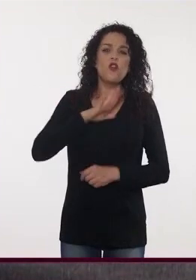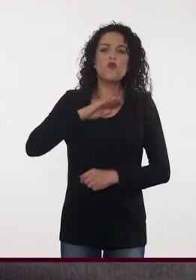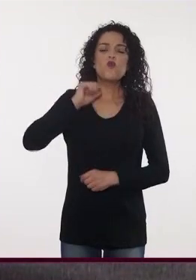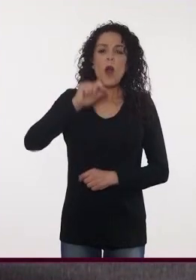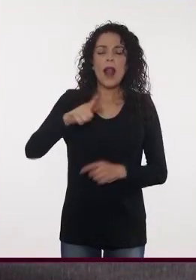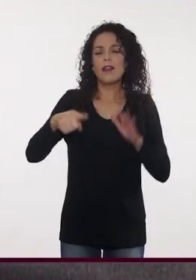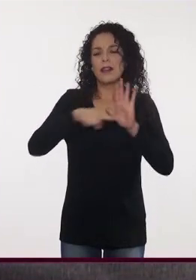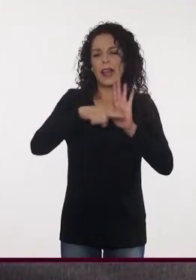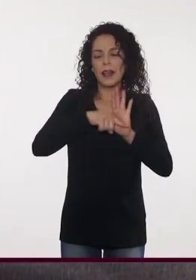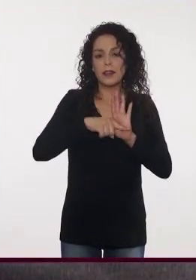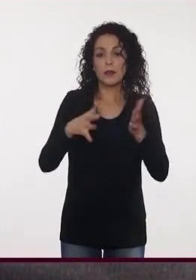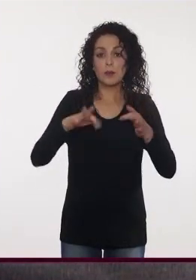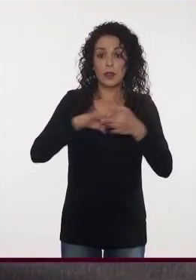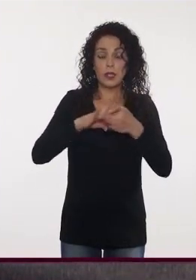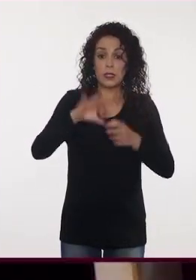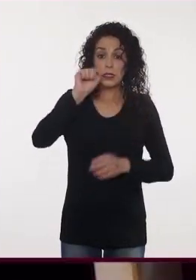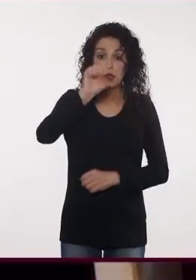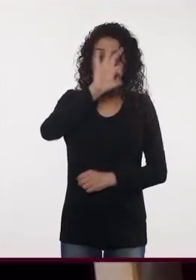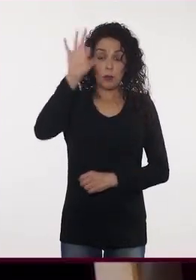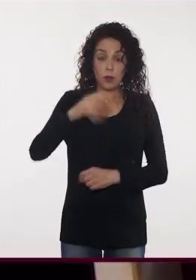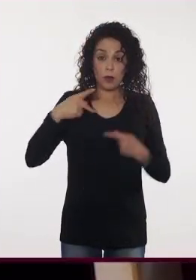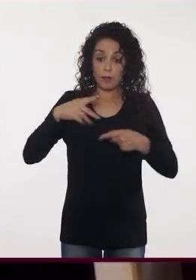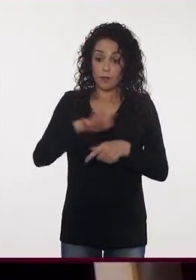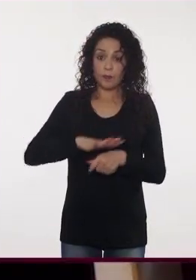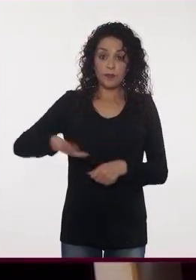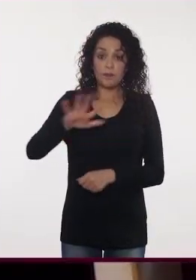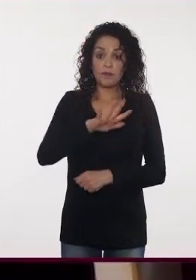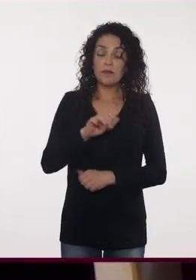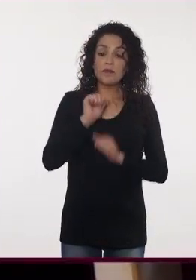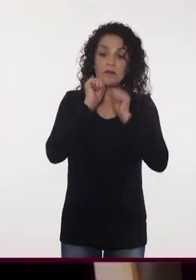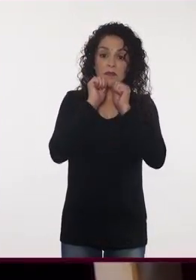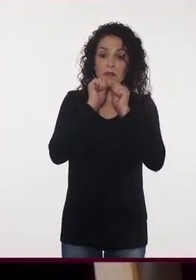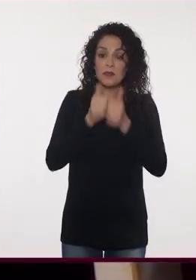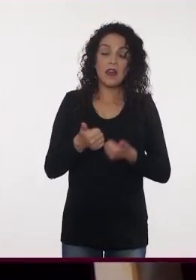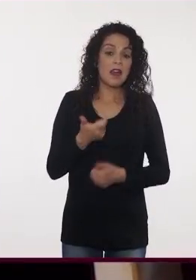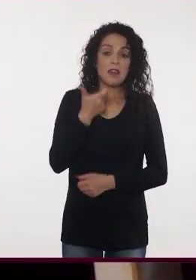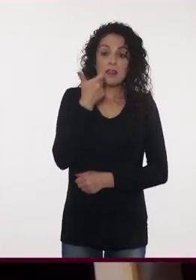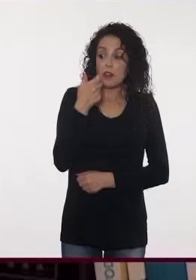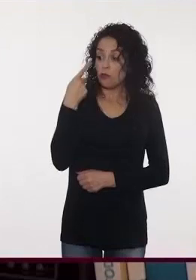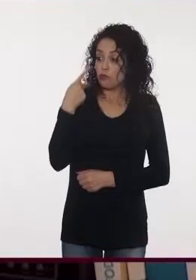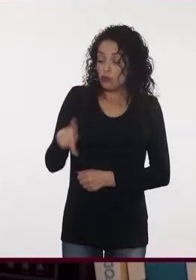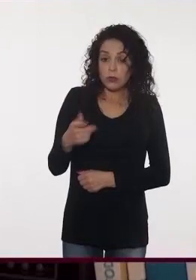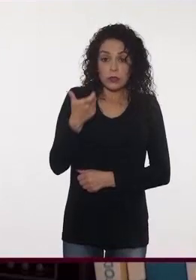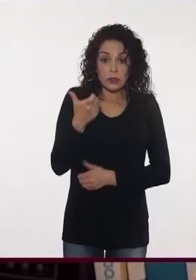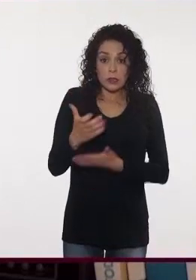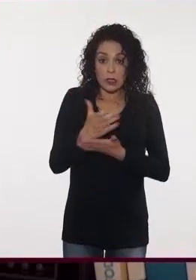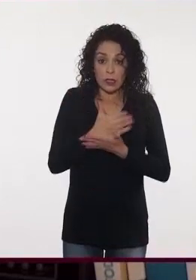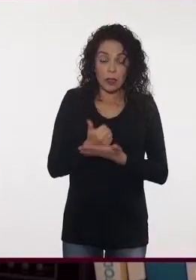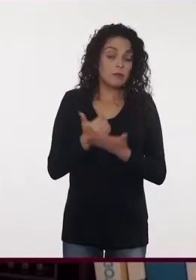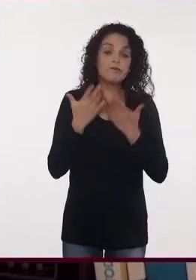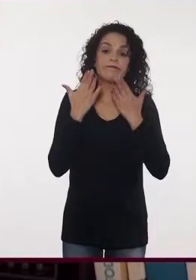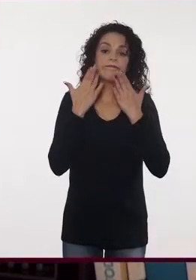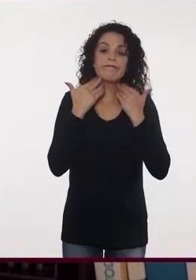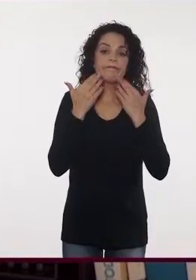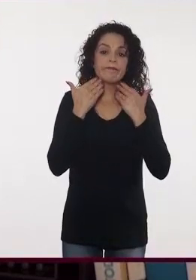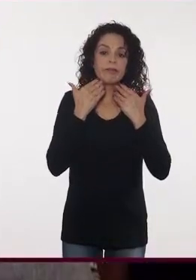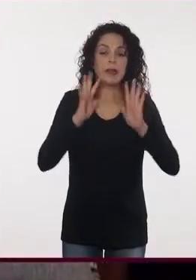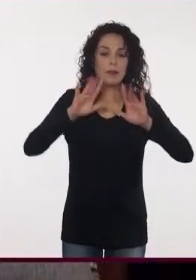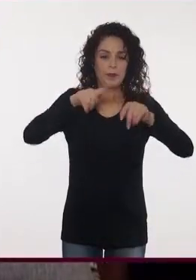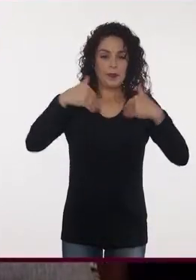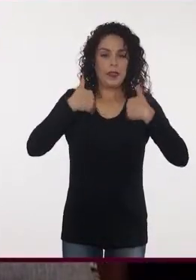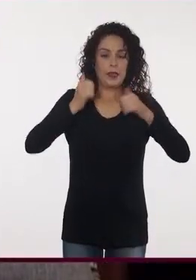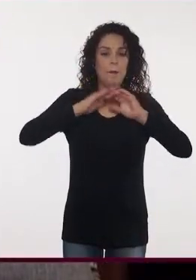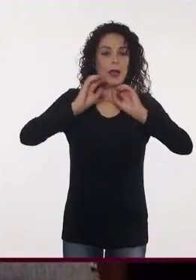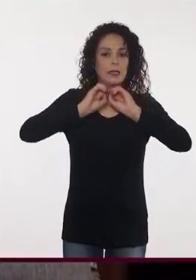el 60% de esta población no percibe ningún tipo de ingreso propio. Para ponerlo en perspectiva,